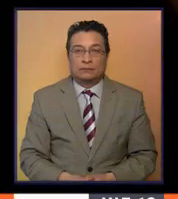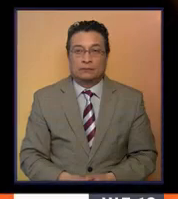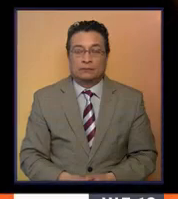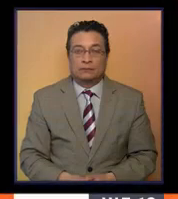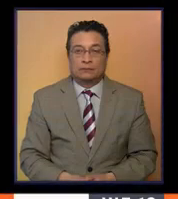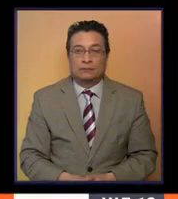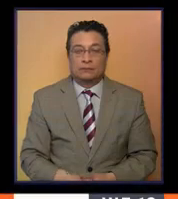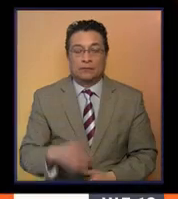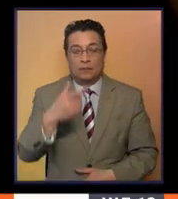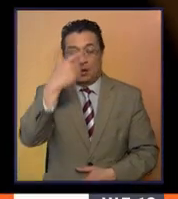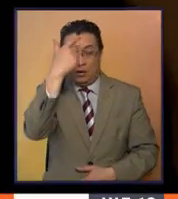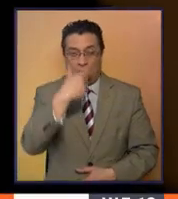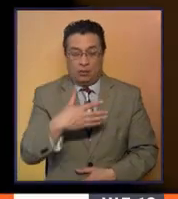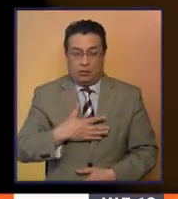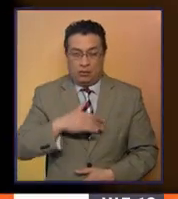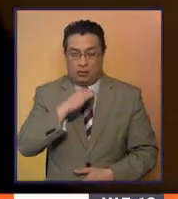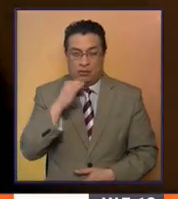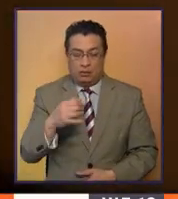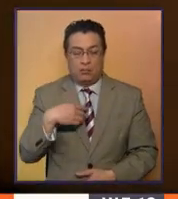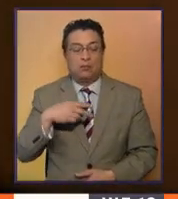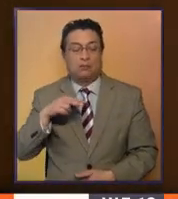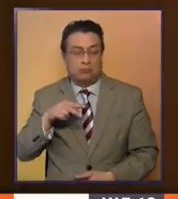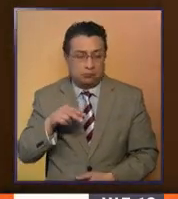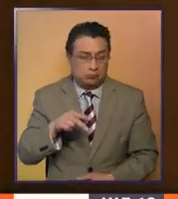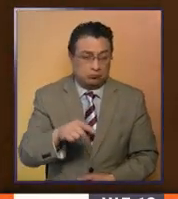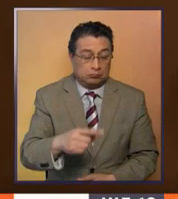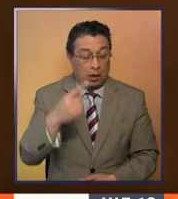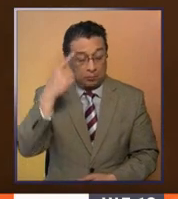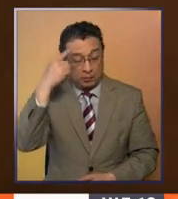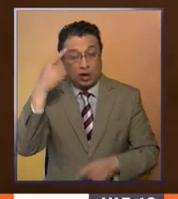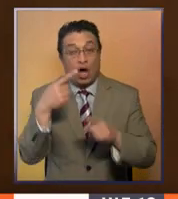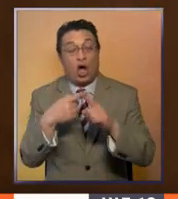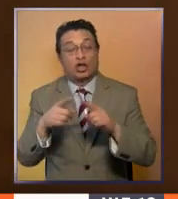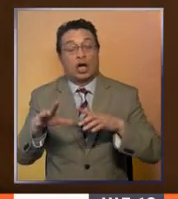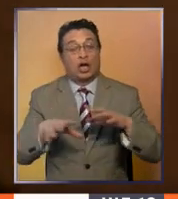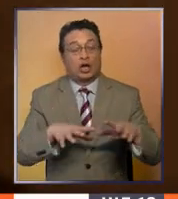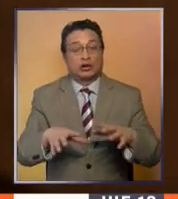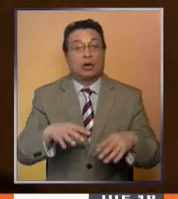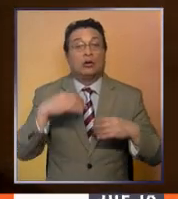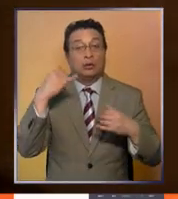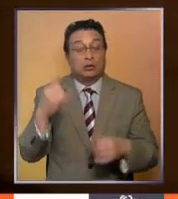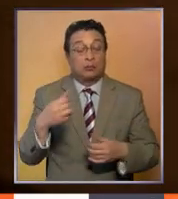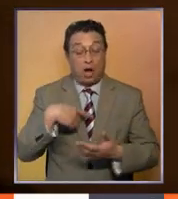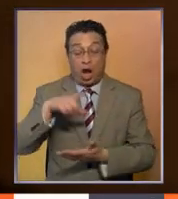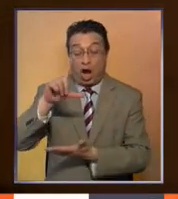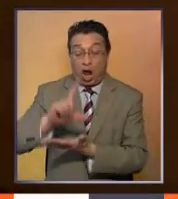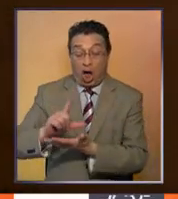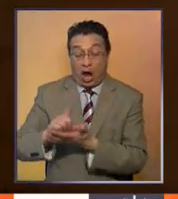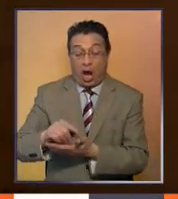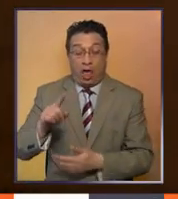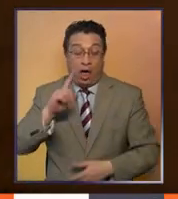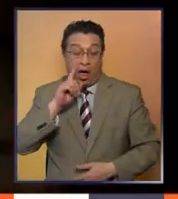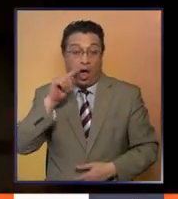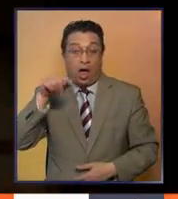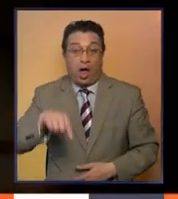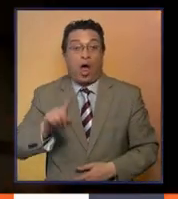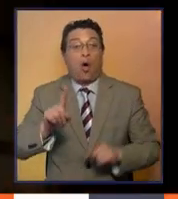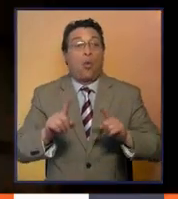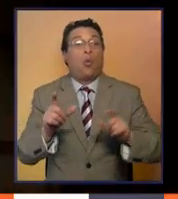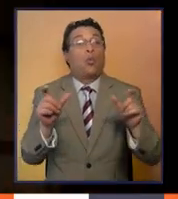uno siempre entra con otras expectativas uno siempre piensa que dentro de los locales va a haber algún